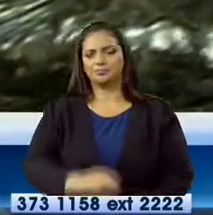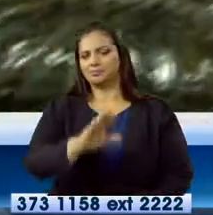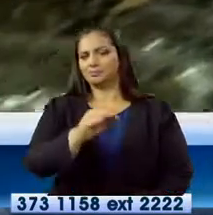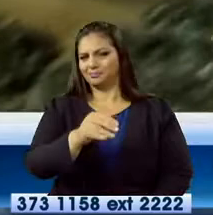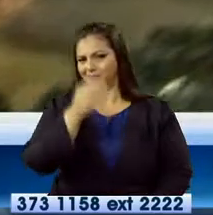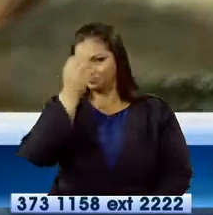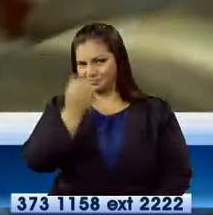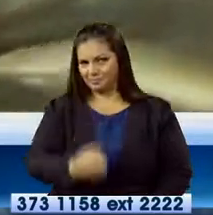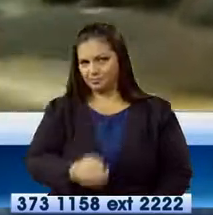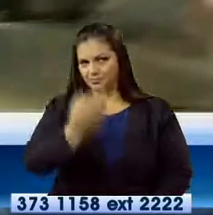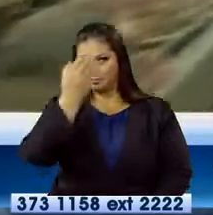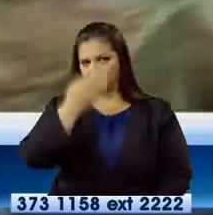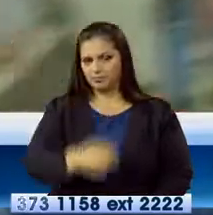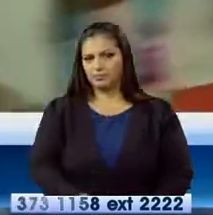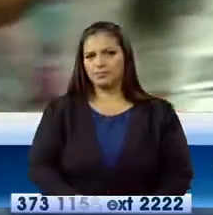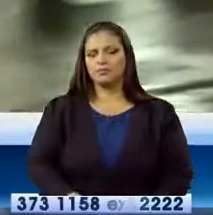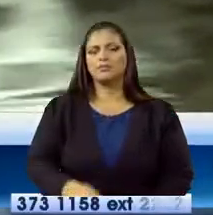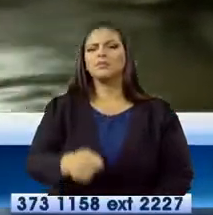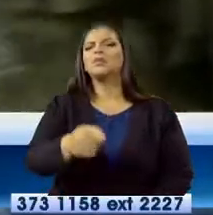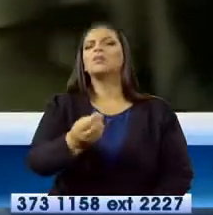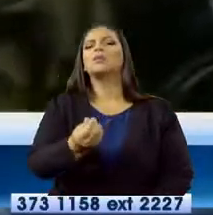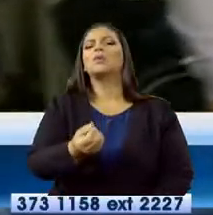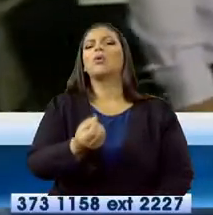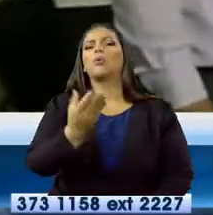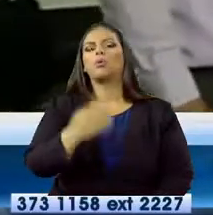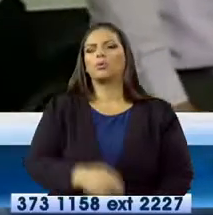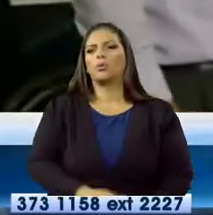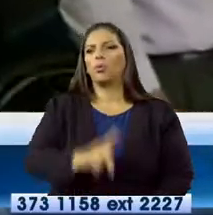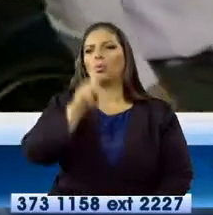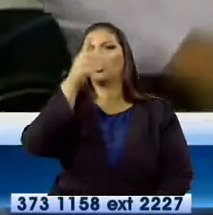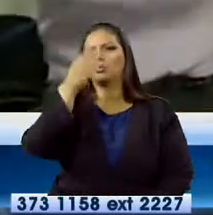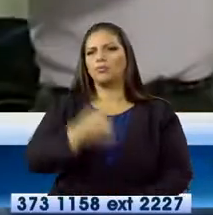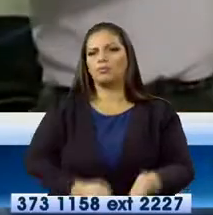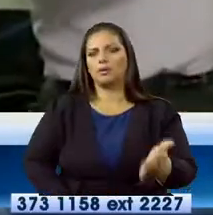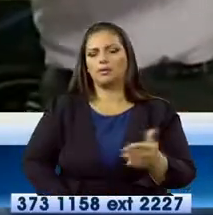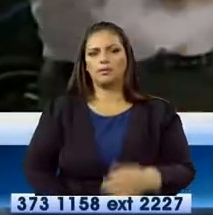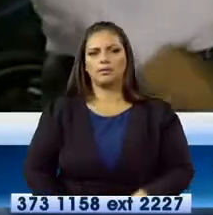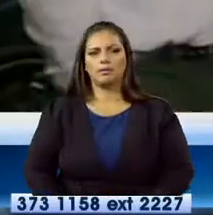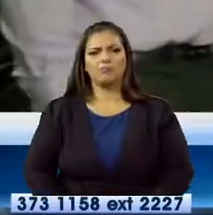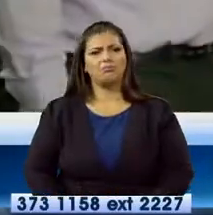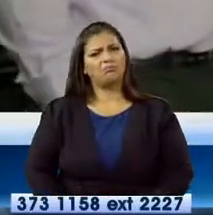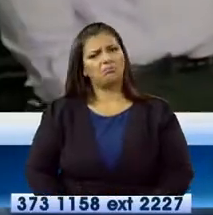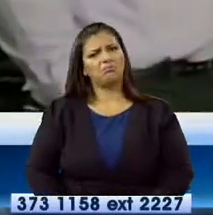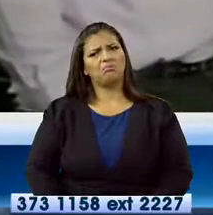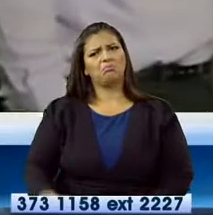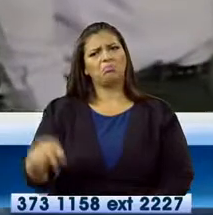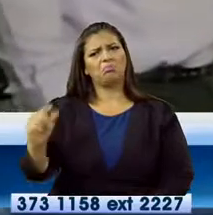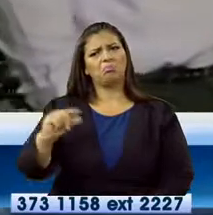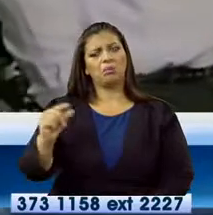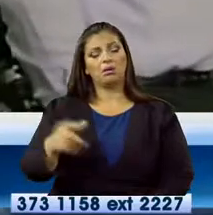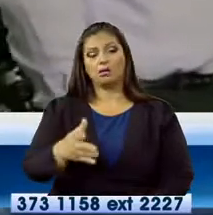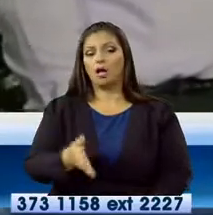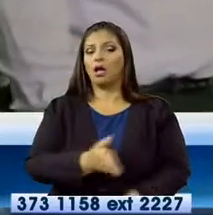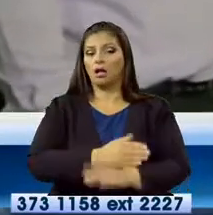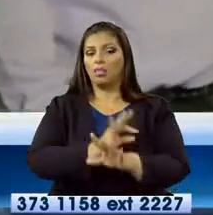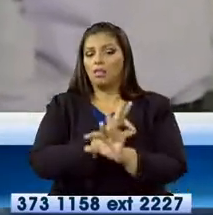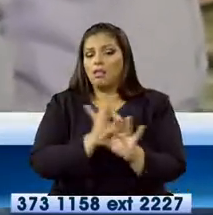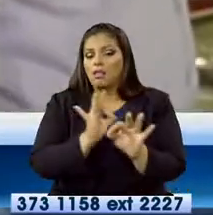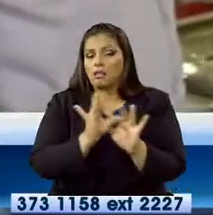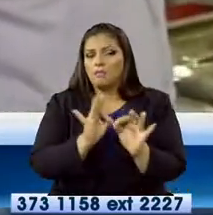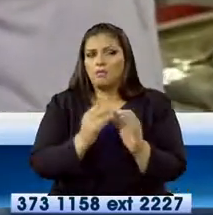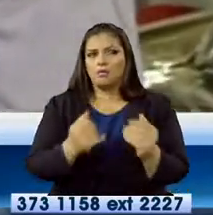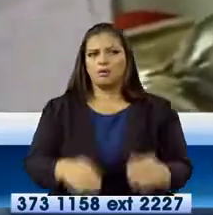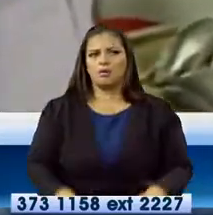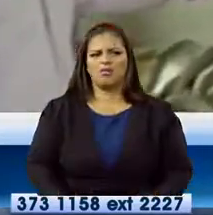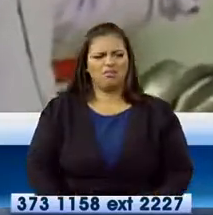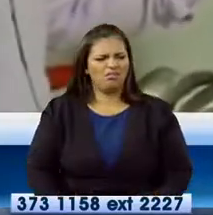buenos días. ¿A cómo está la libra de calamar? Ese está a 1.50 la libra. Muy bien, me parece un buen precio. Limpio. Ya está limpio, claro. La gente dice que es